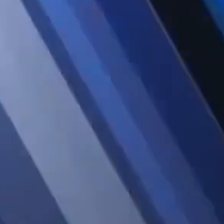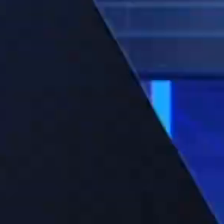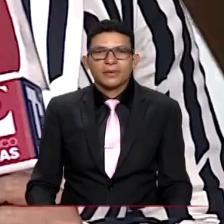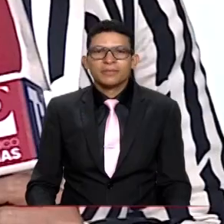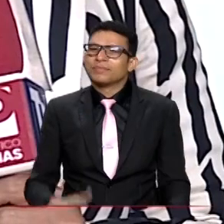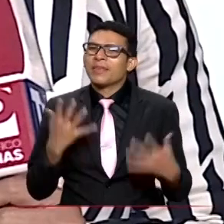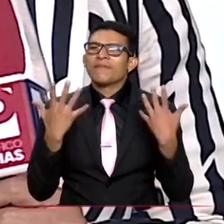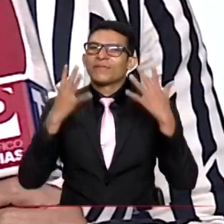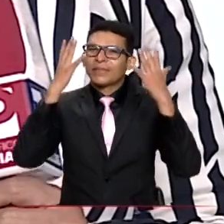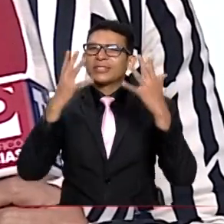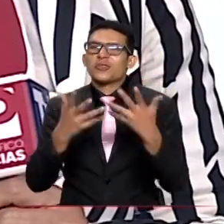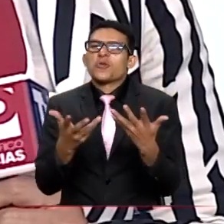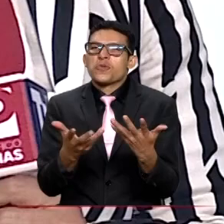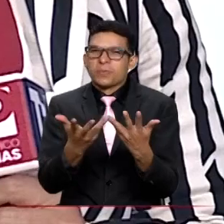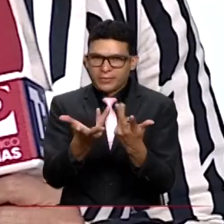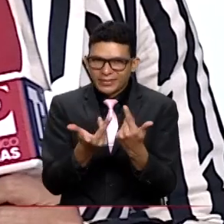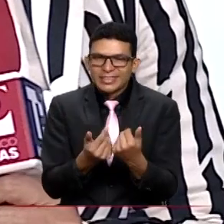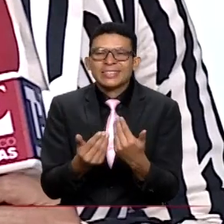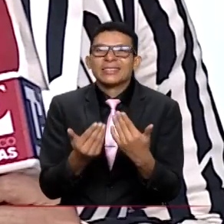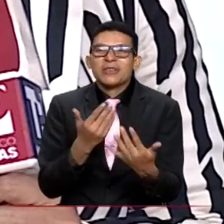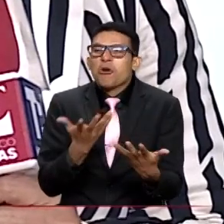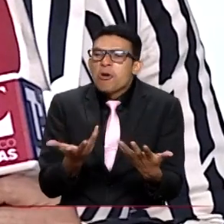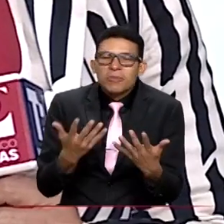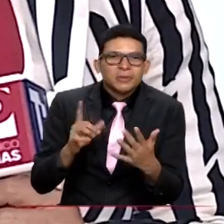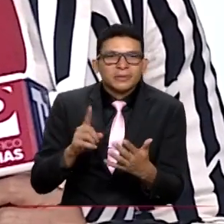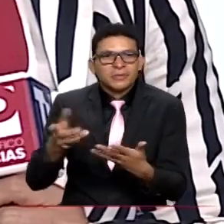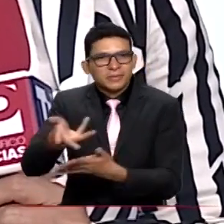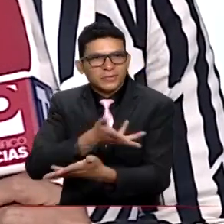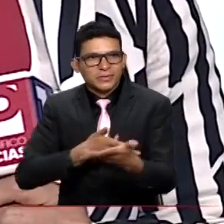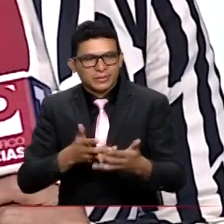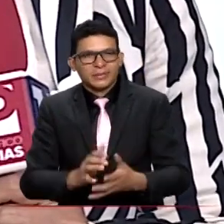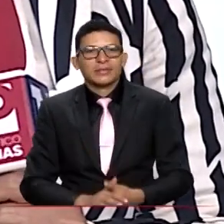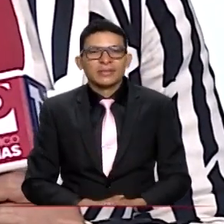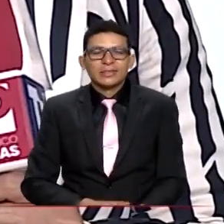festejar. Carmen, muy buenas noches. ¿Cómo estuvo la festejación?